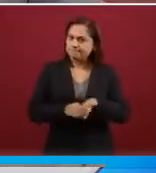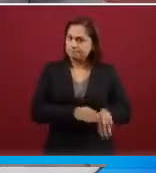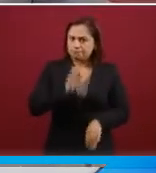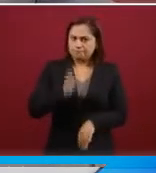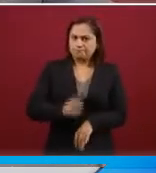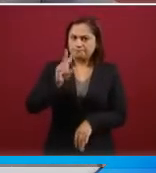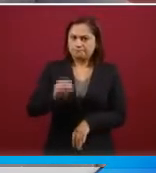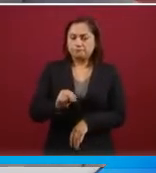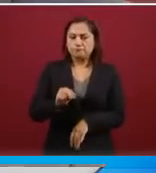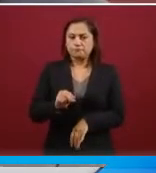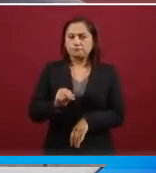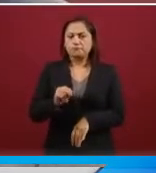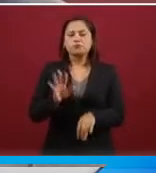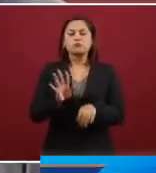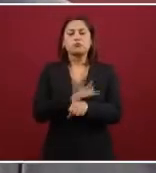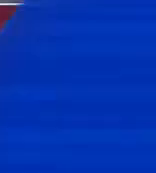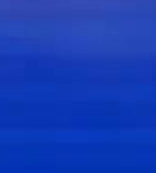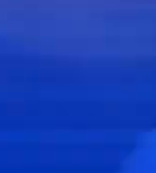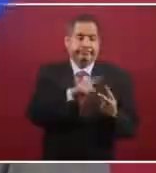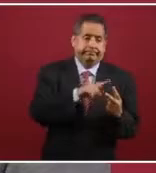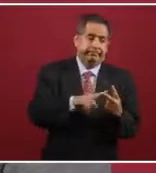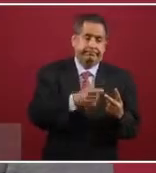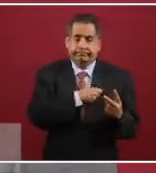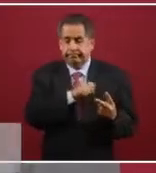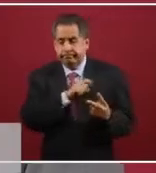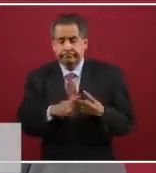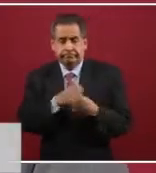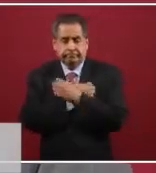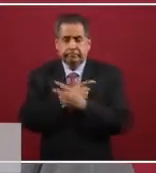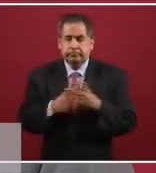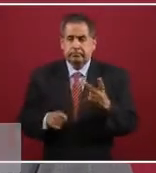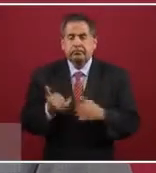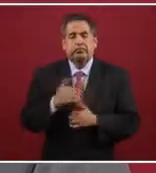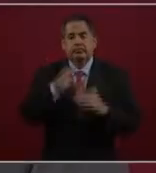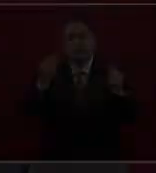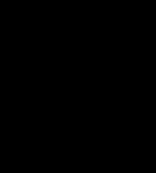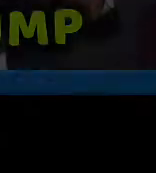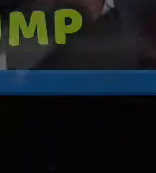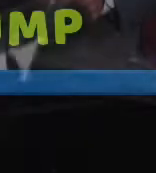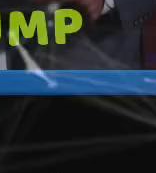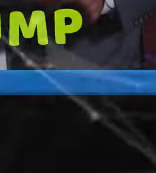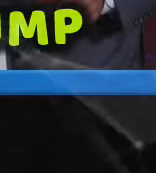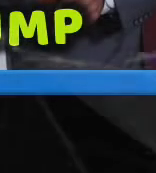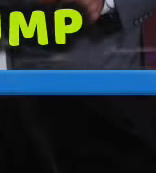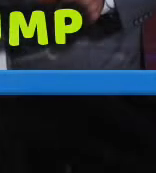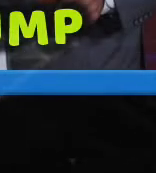humanos y no se afectan los derechos de los ciudadanos. Y ahora sí, nos vemos mañana.